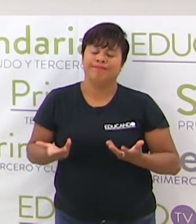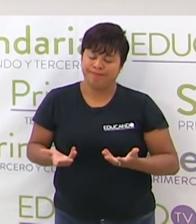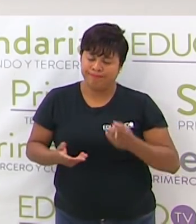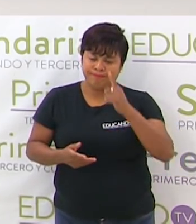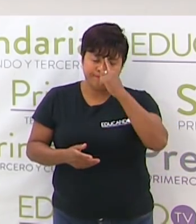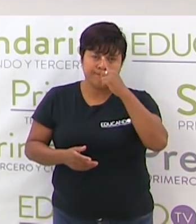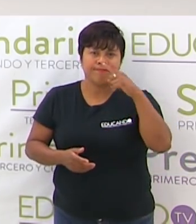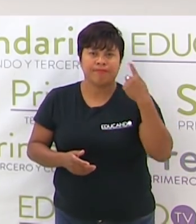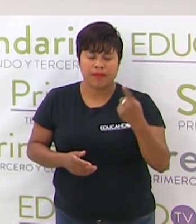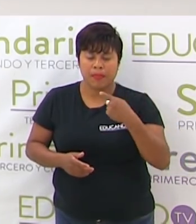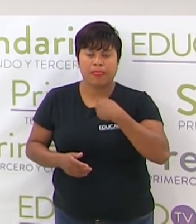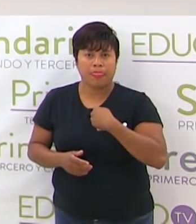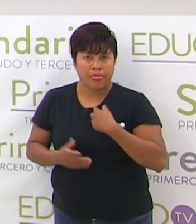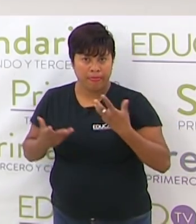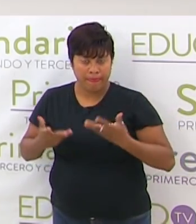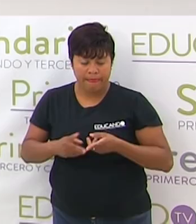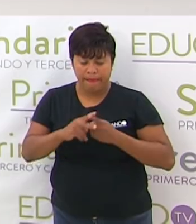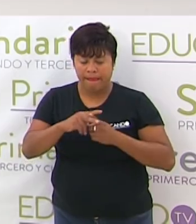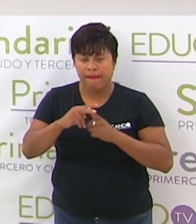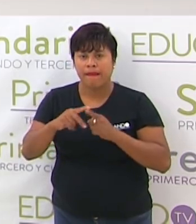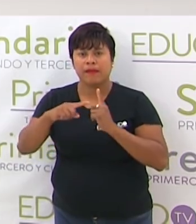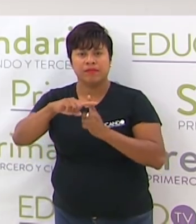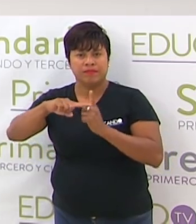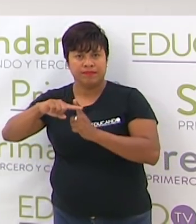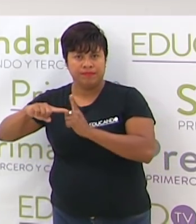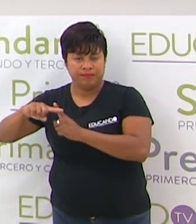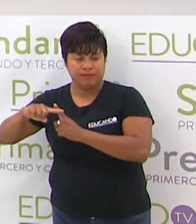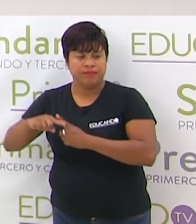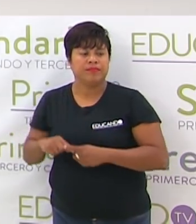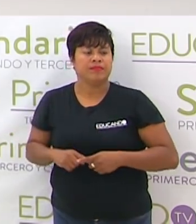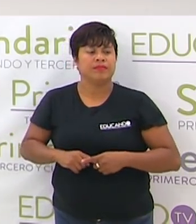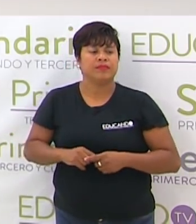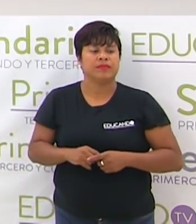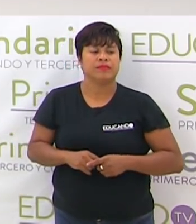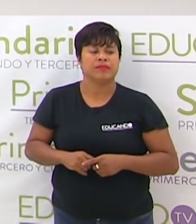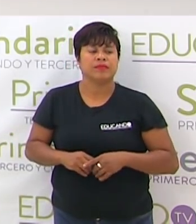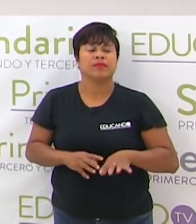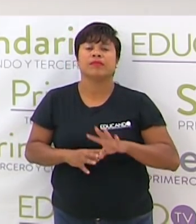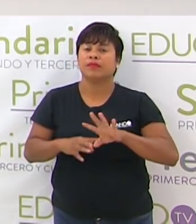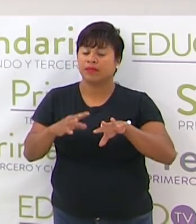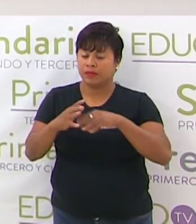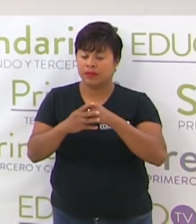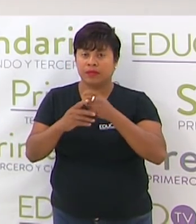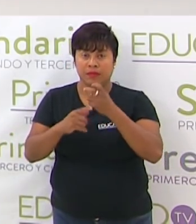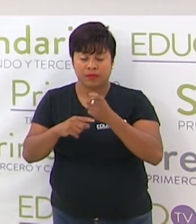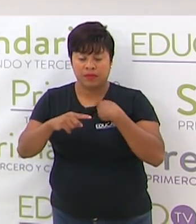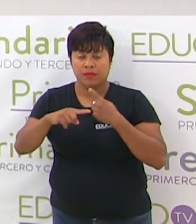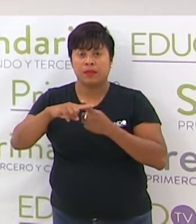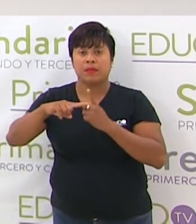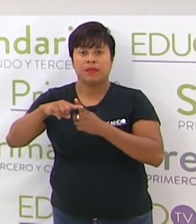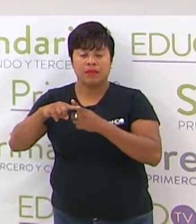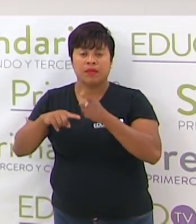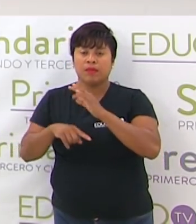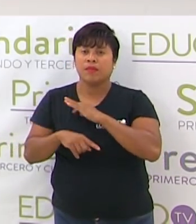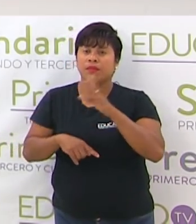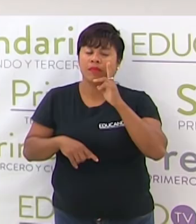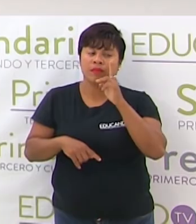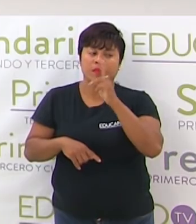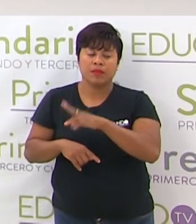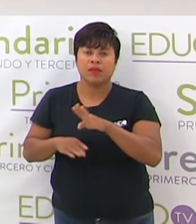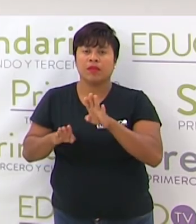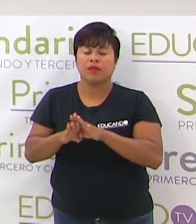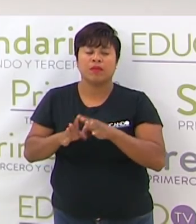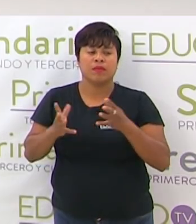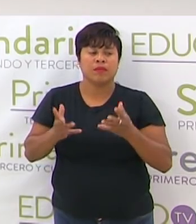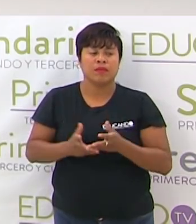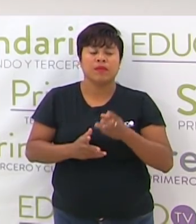Pues fácil, lo voy a sumar, ¿sí? Y con eso te puedes dar cuenta o puedes